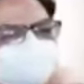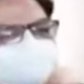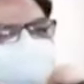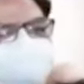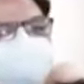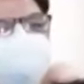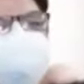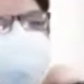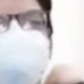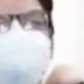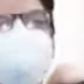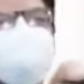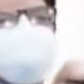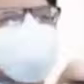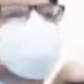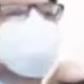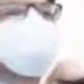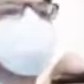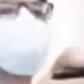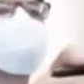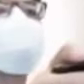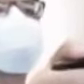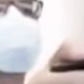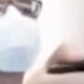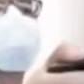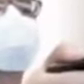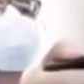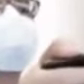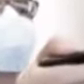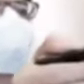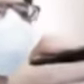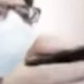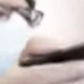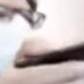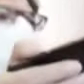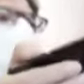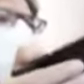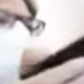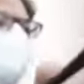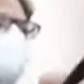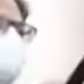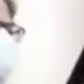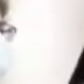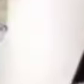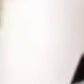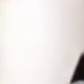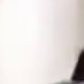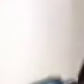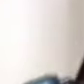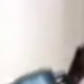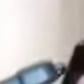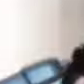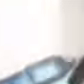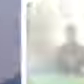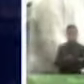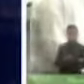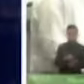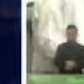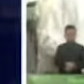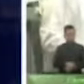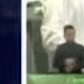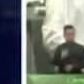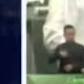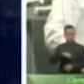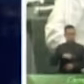María, presidenta, muchas gracias por aceptar la llamada. Mucho gusto, muy buenas tardes, noches, Pepe. Gracias. ¿Qué